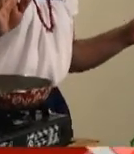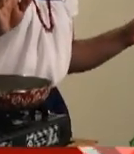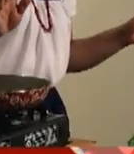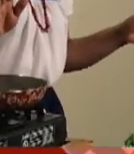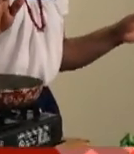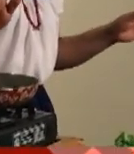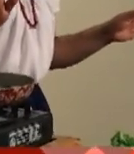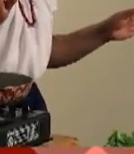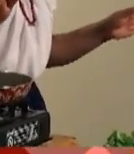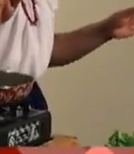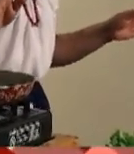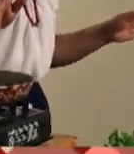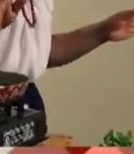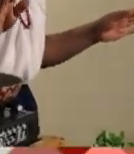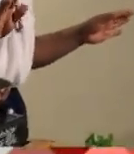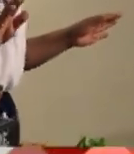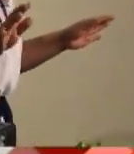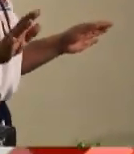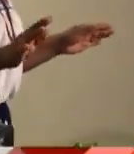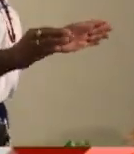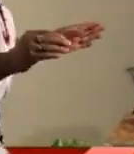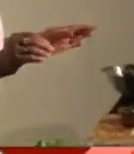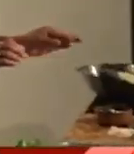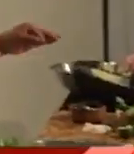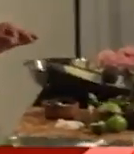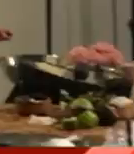salsa de charales. And that's salsa de charales.